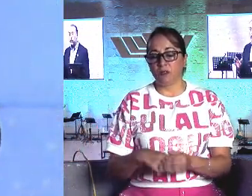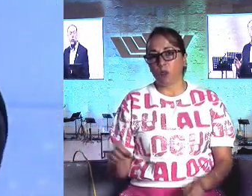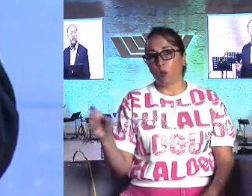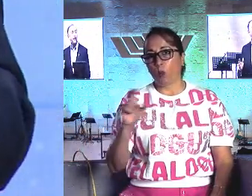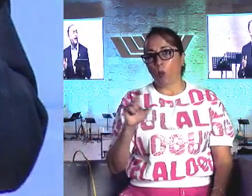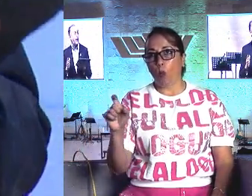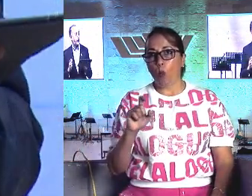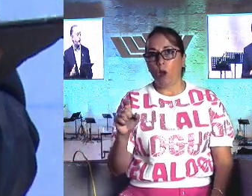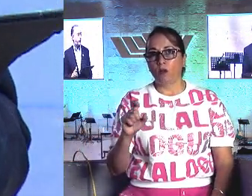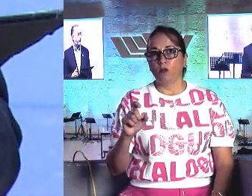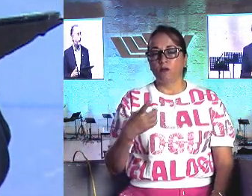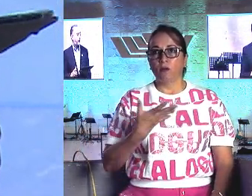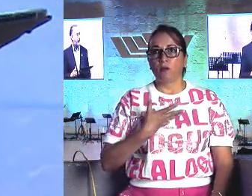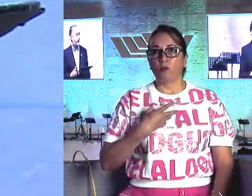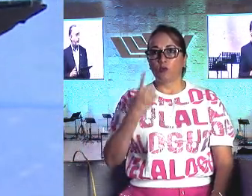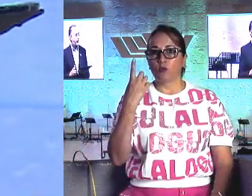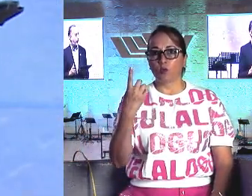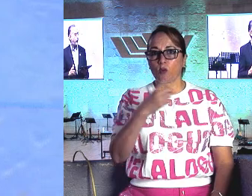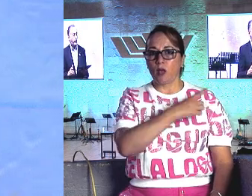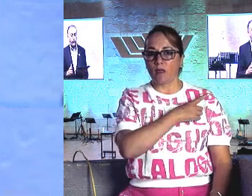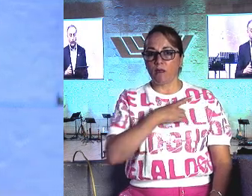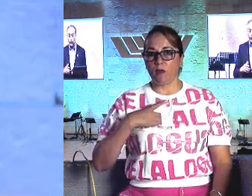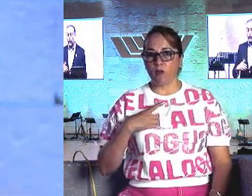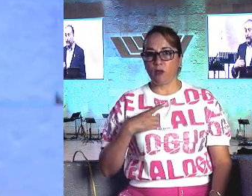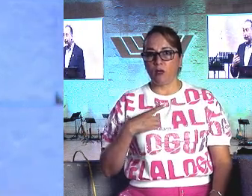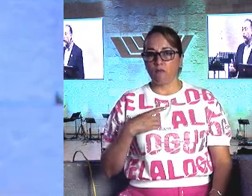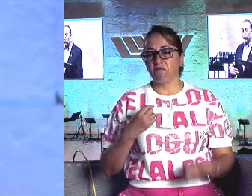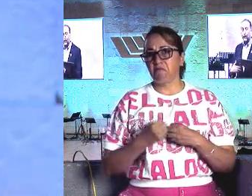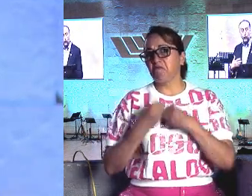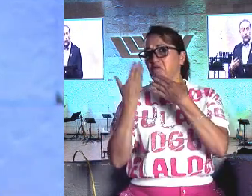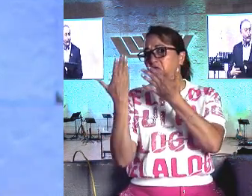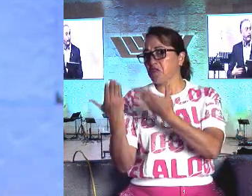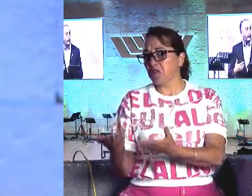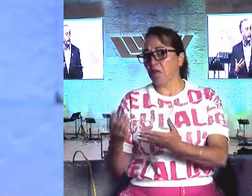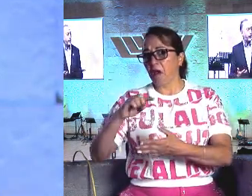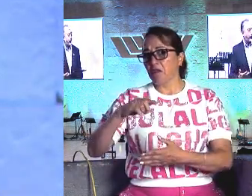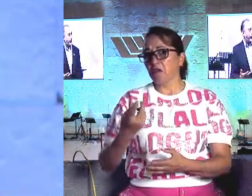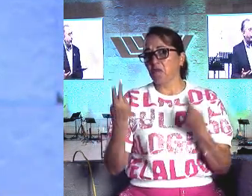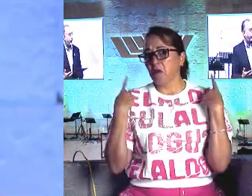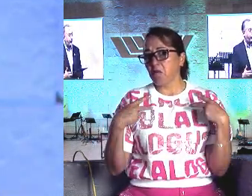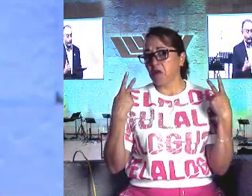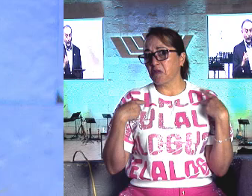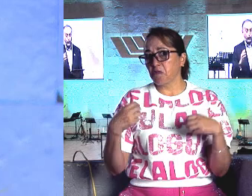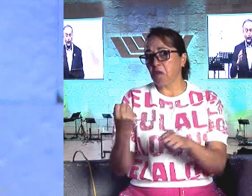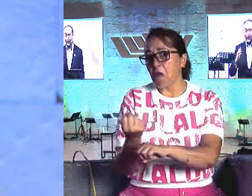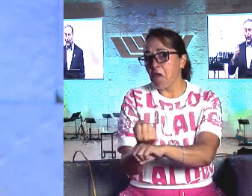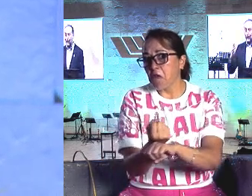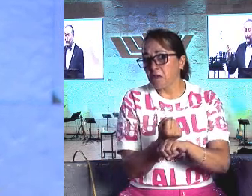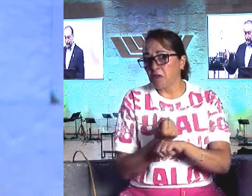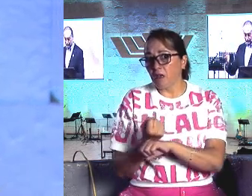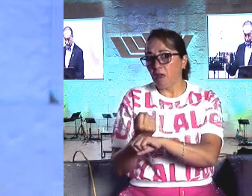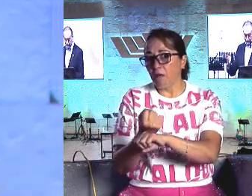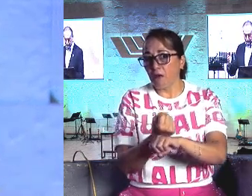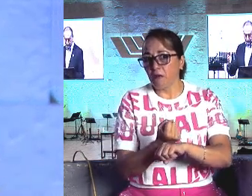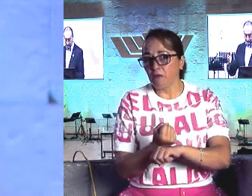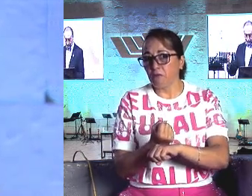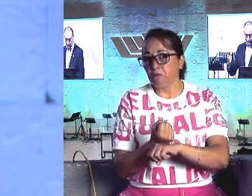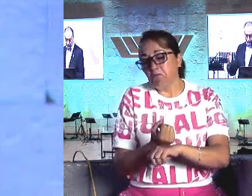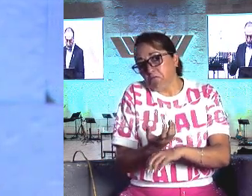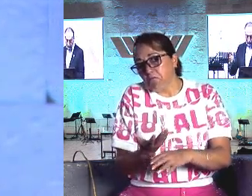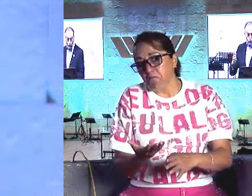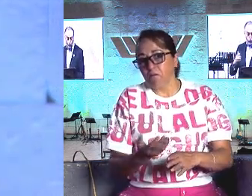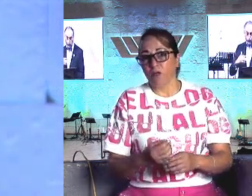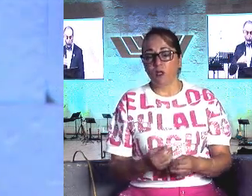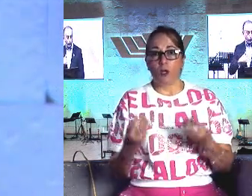como esclavo. Esclavo del trabajo para seguir consiguiendo más de dónde pagar, y esclavo de a quien le debes.